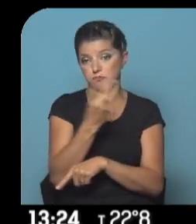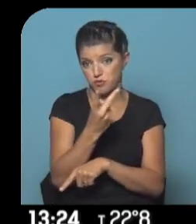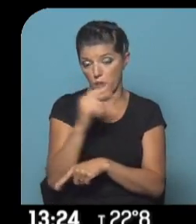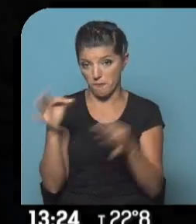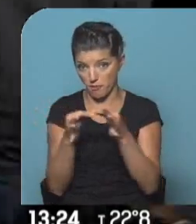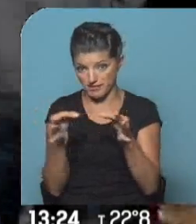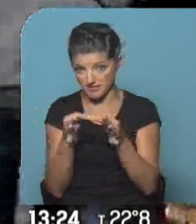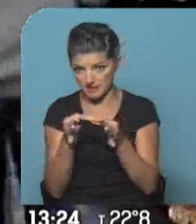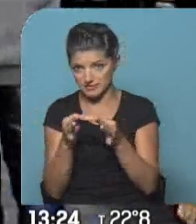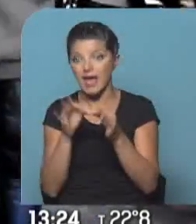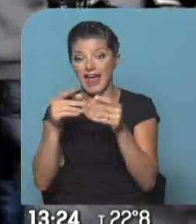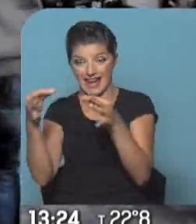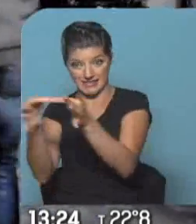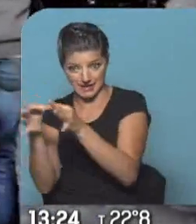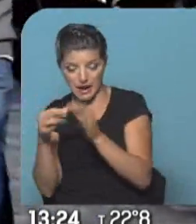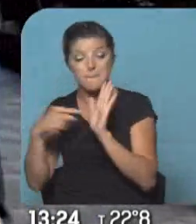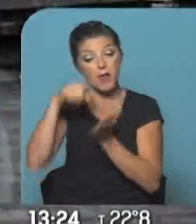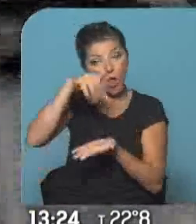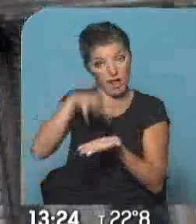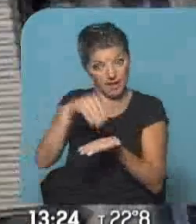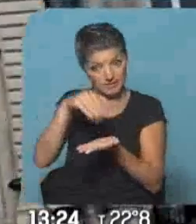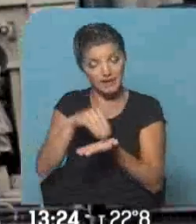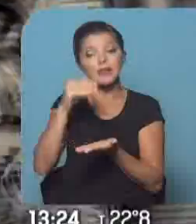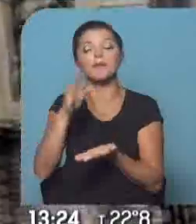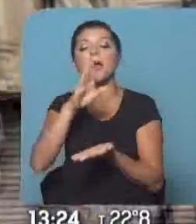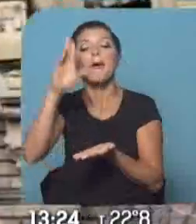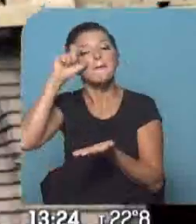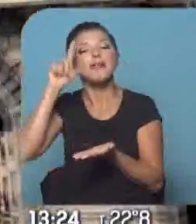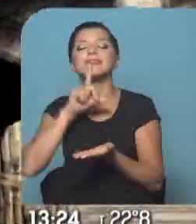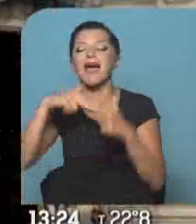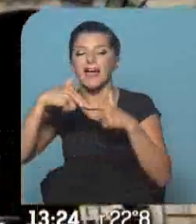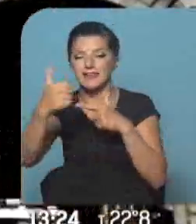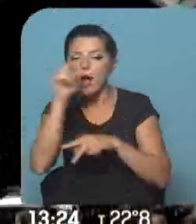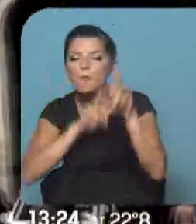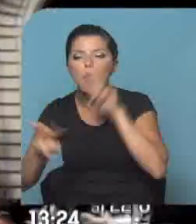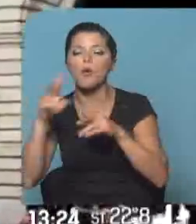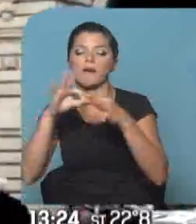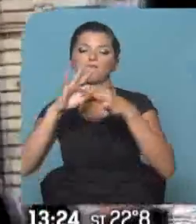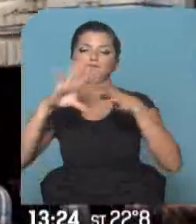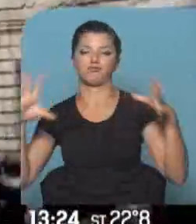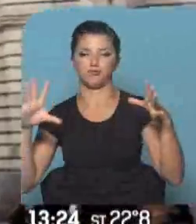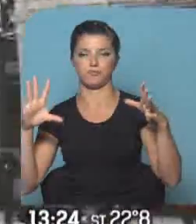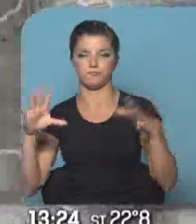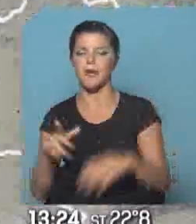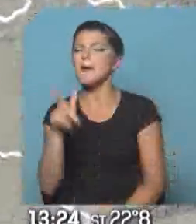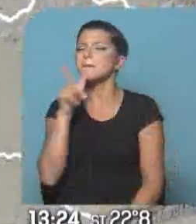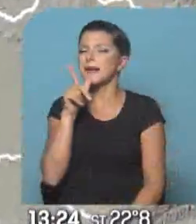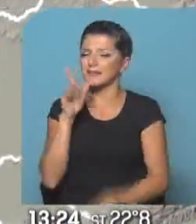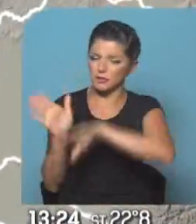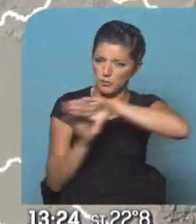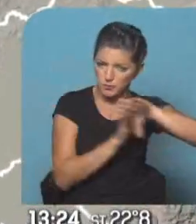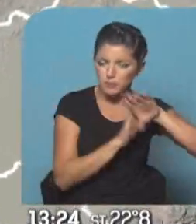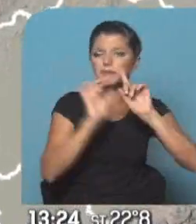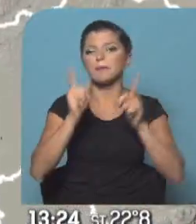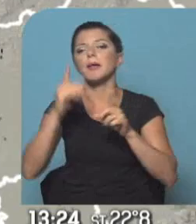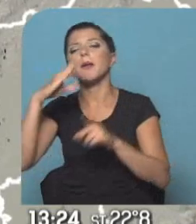el continente, la región de Bretaña también cuenta con grupos que sueñan con integrar una federación céltica. Algo similar ocurre en Baviera, uno de